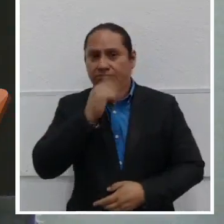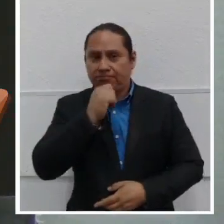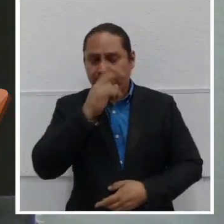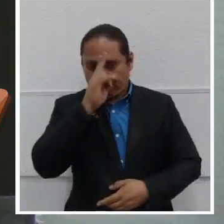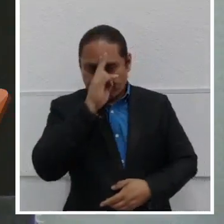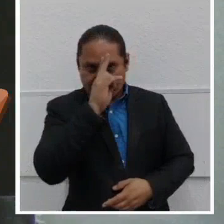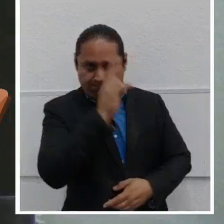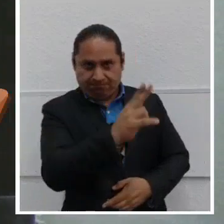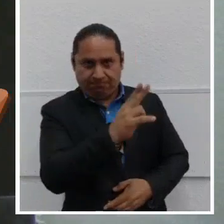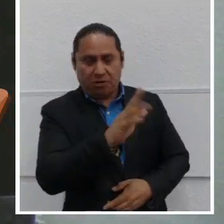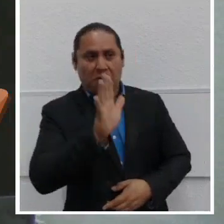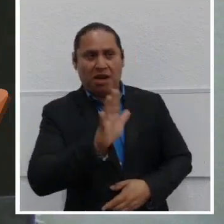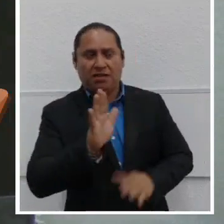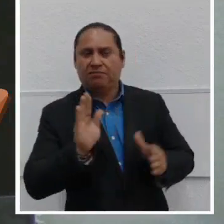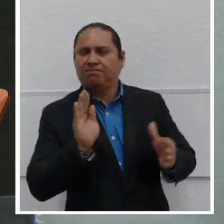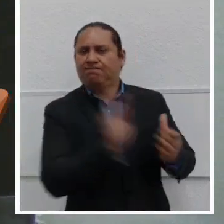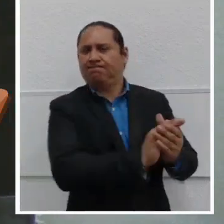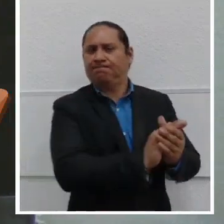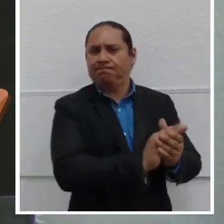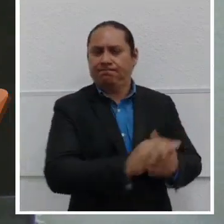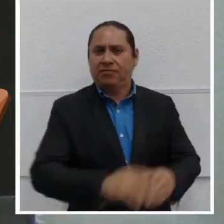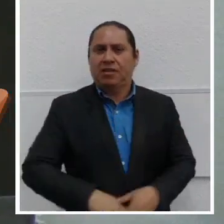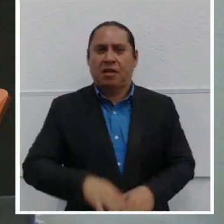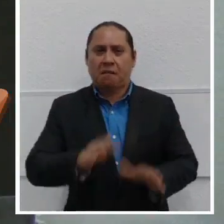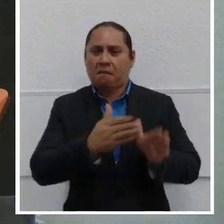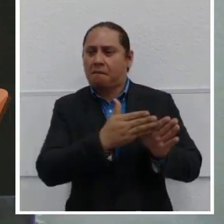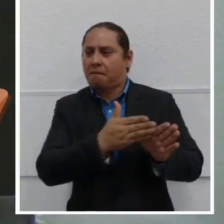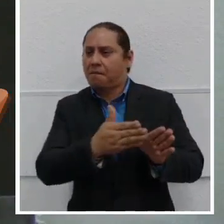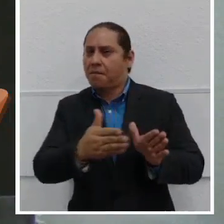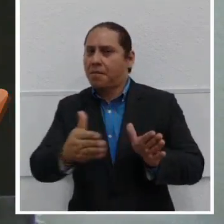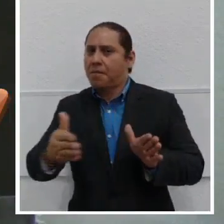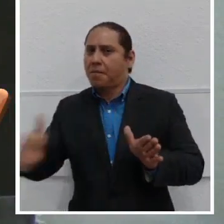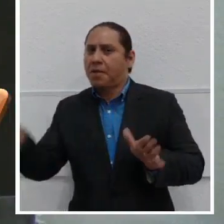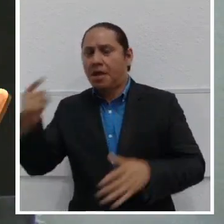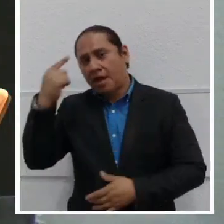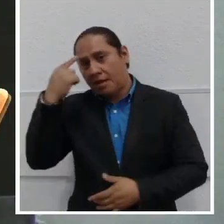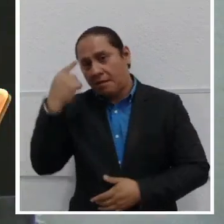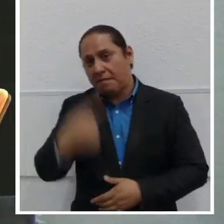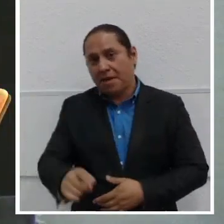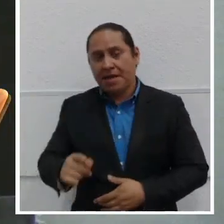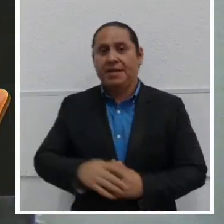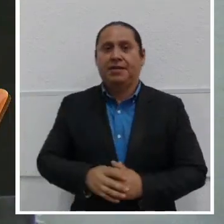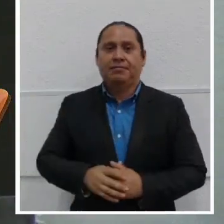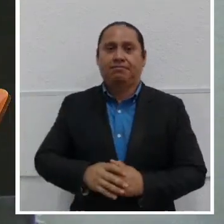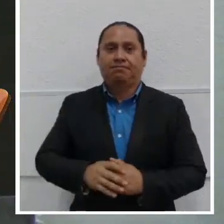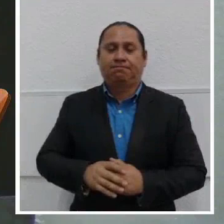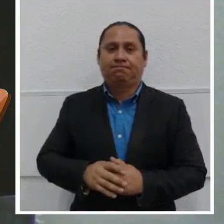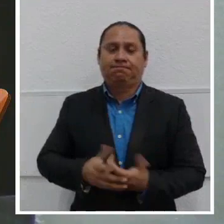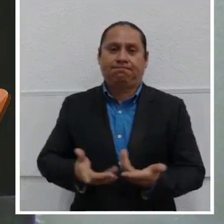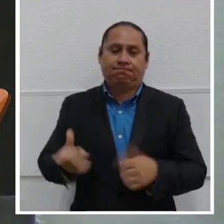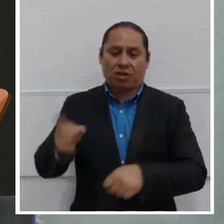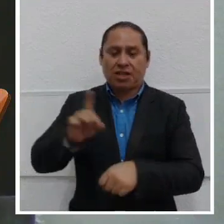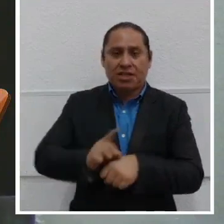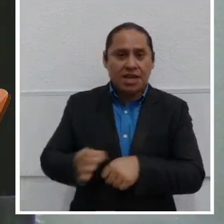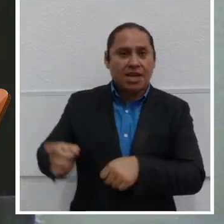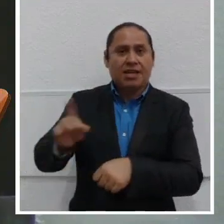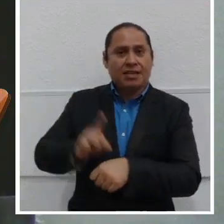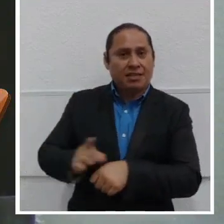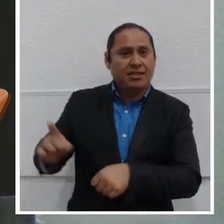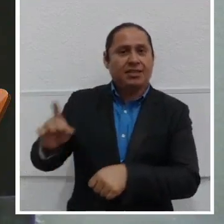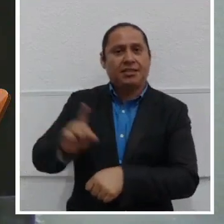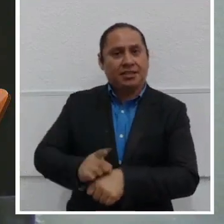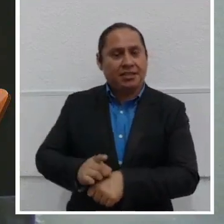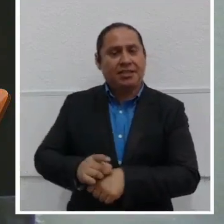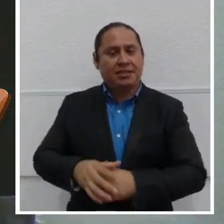ser omisos y Dejar abierto un periodo para ser partícipes que el día a día puedan